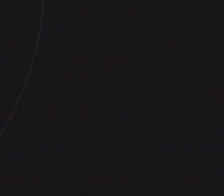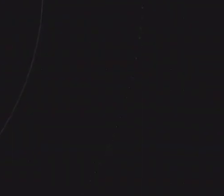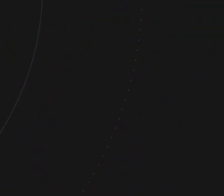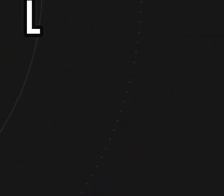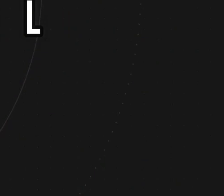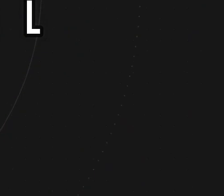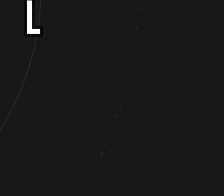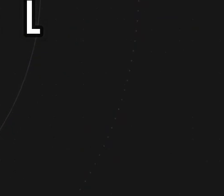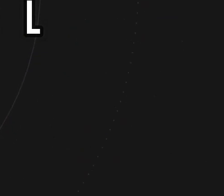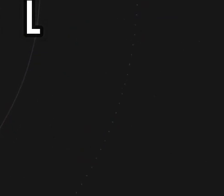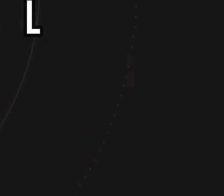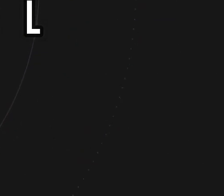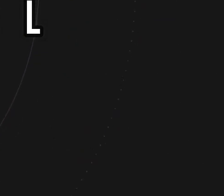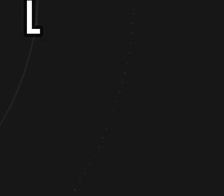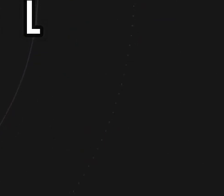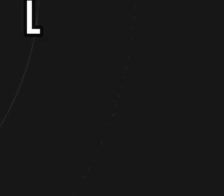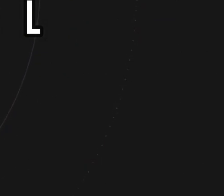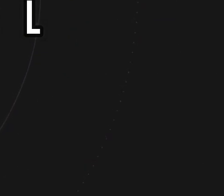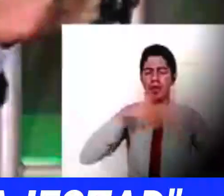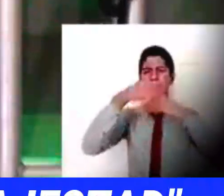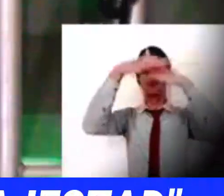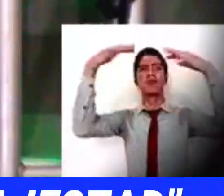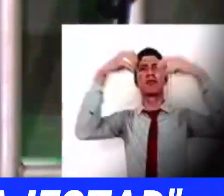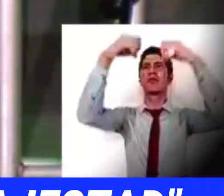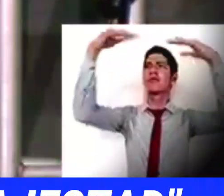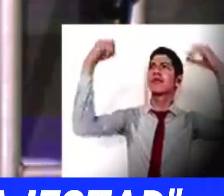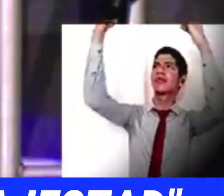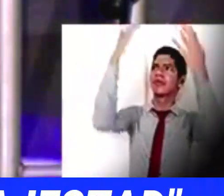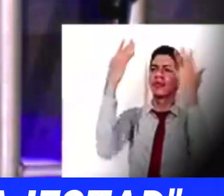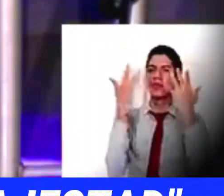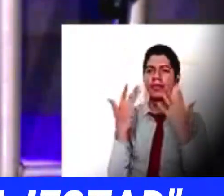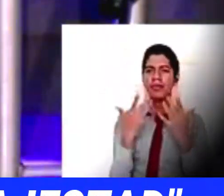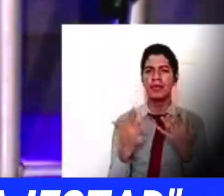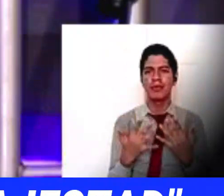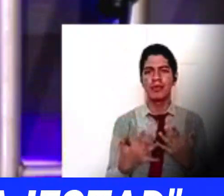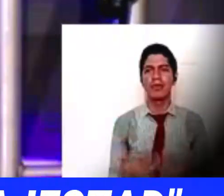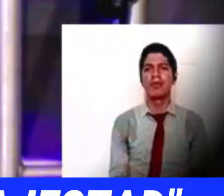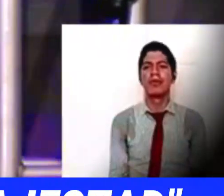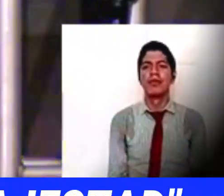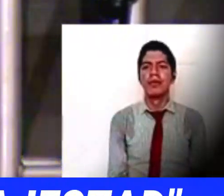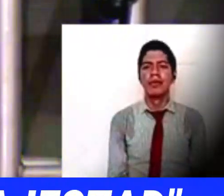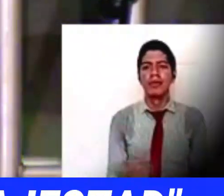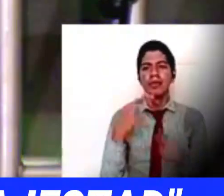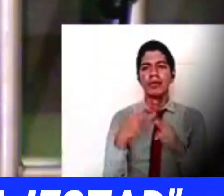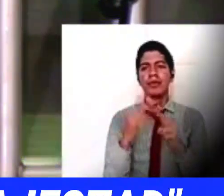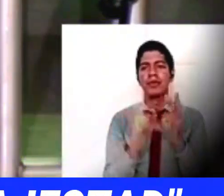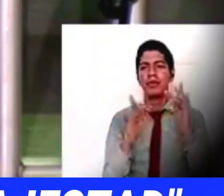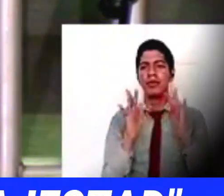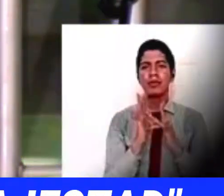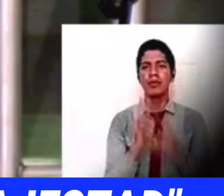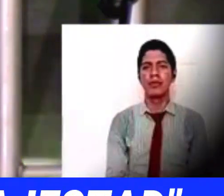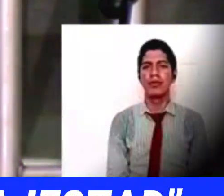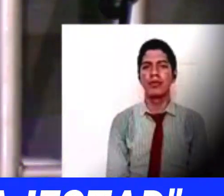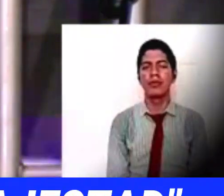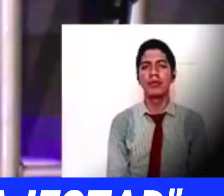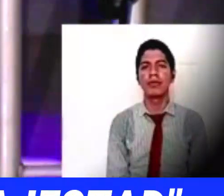los cielos se abran y la gloria descienda en esta tarde, en el nombre del Señor Jesucristo. Dale, dale un aplauso